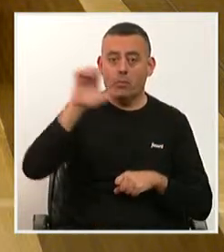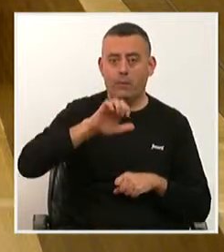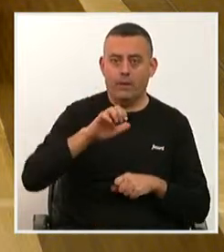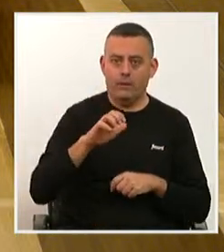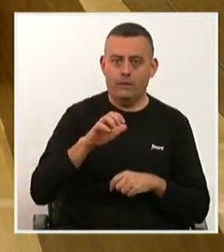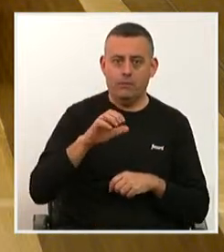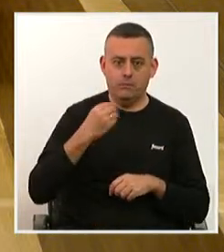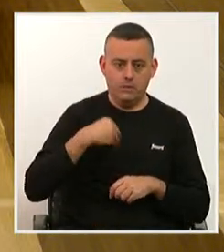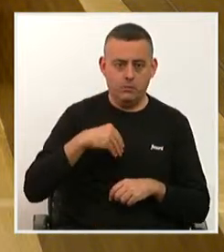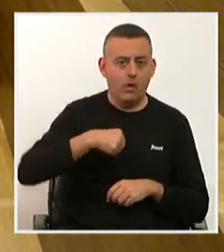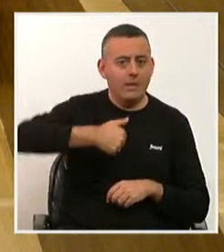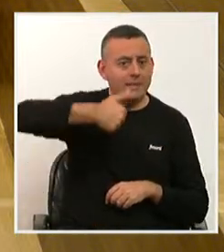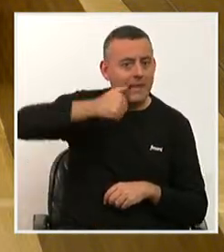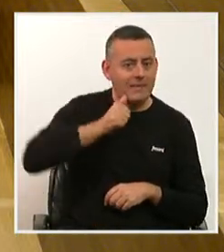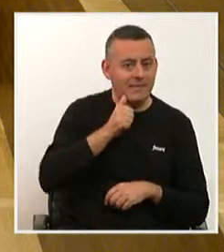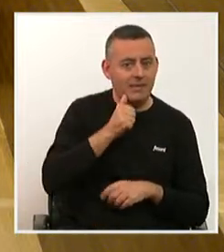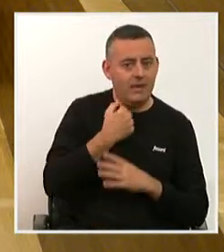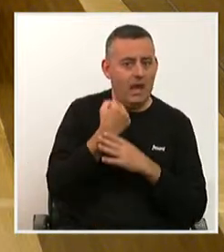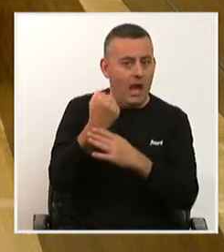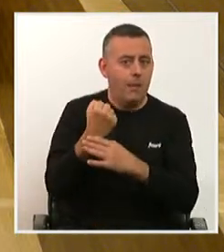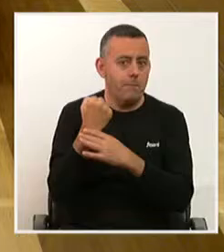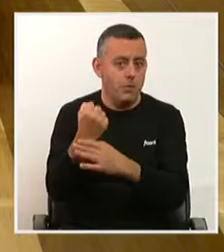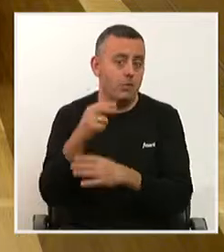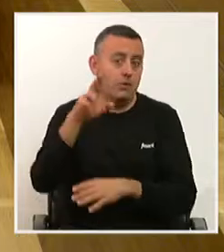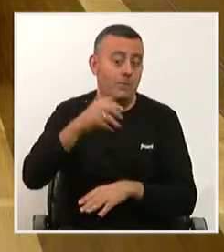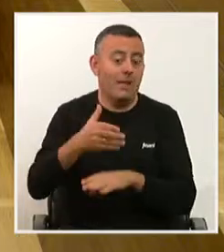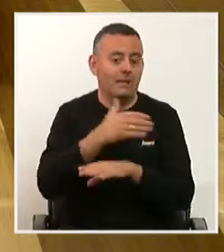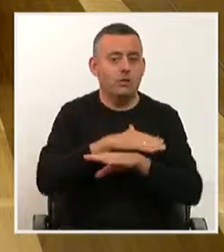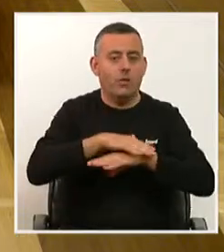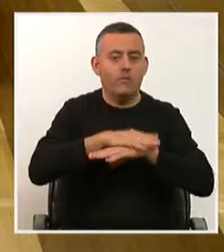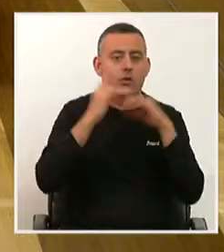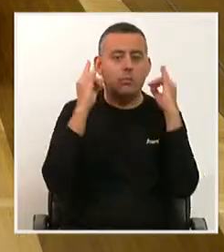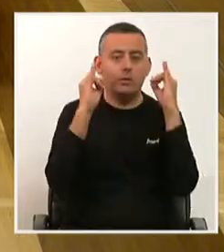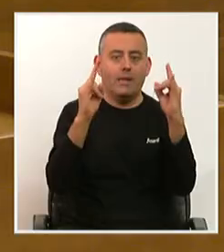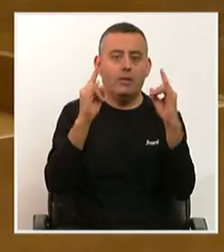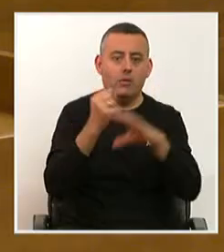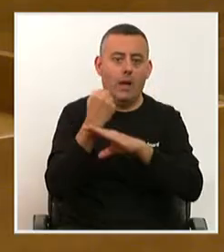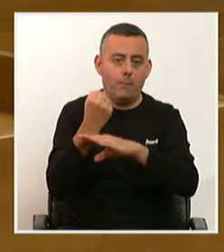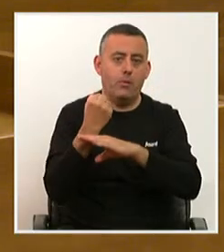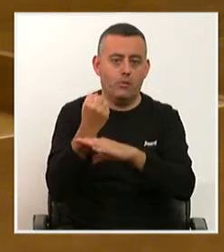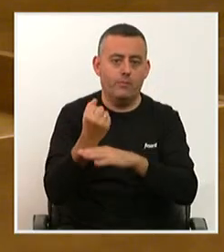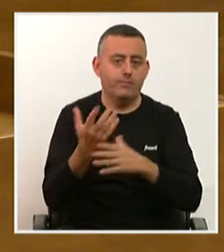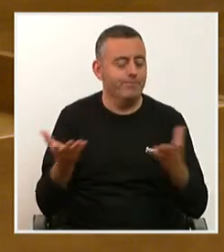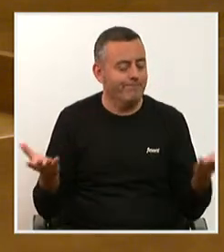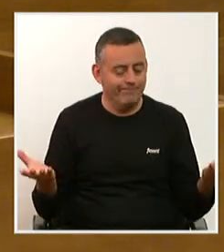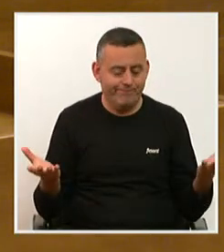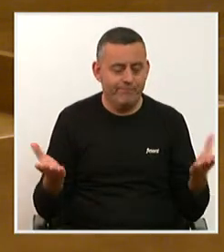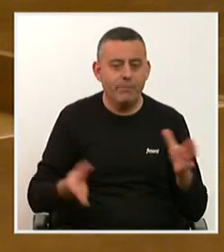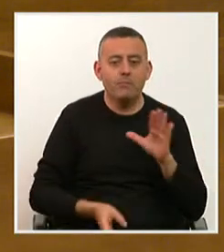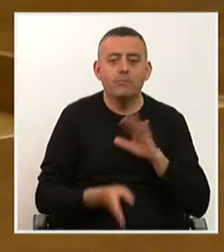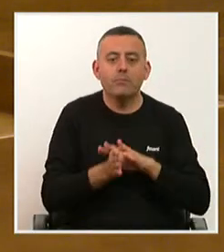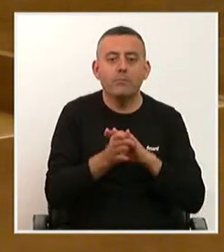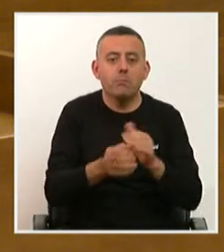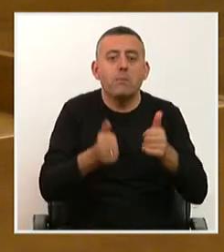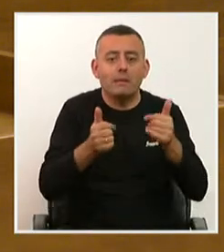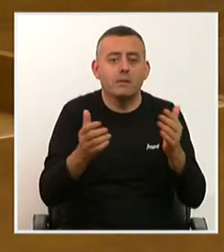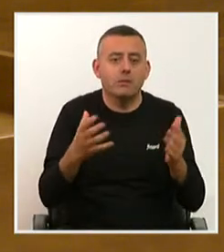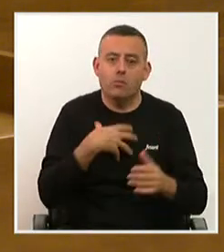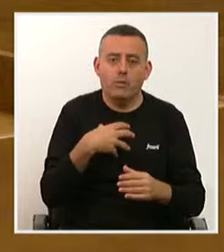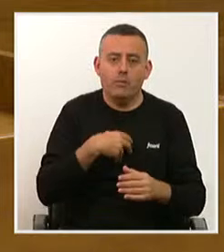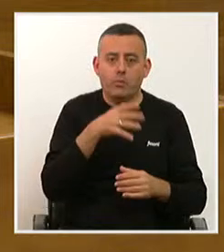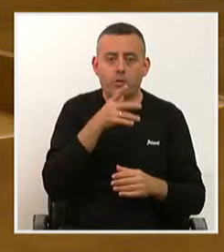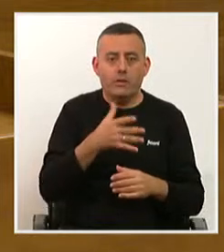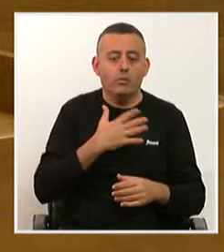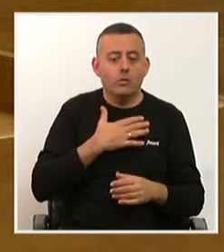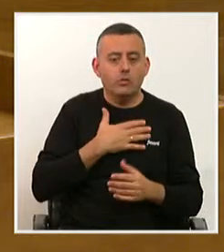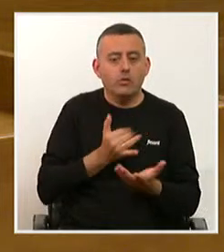señor Sánchez y por el Antiguo gobierno del unas políticas que han llevado a nuestros agricultores a la más absoluta